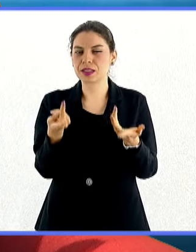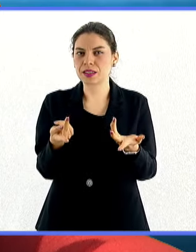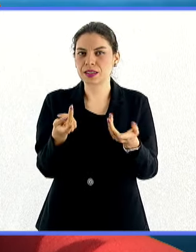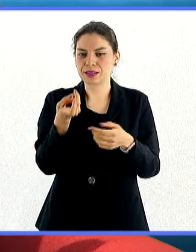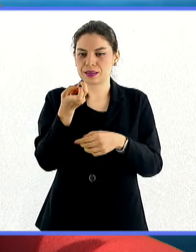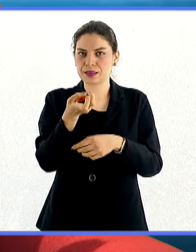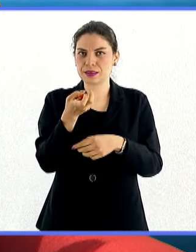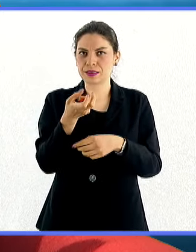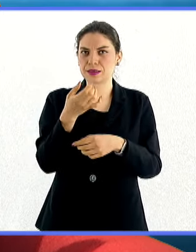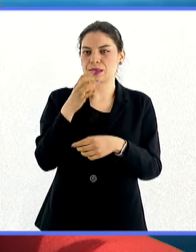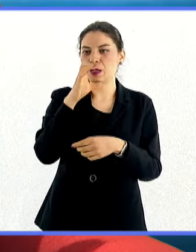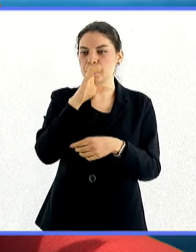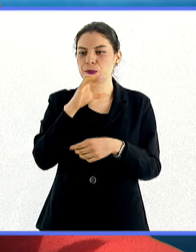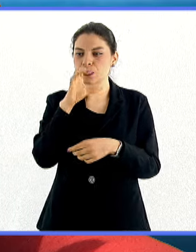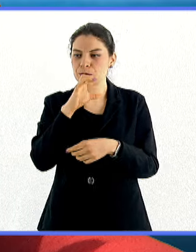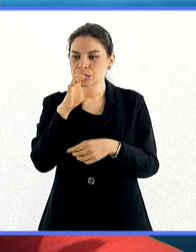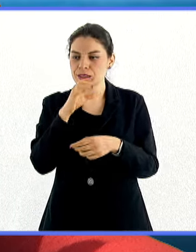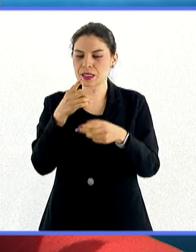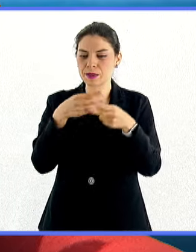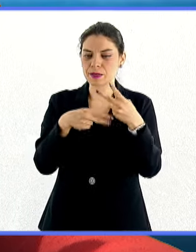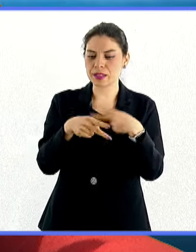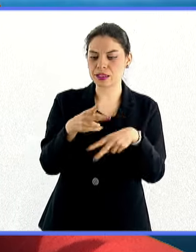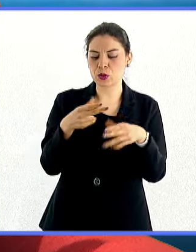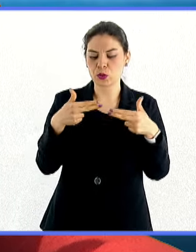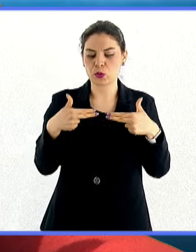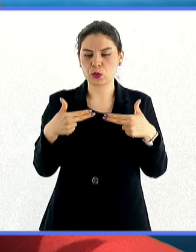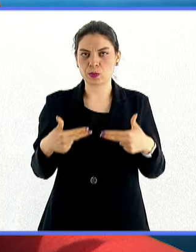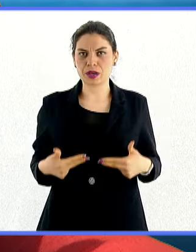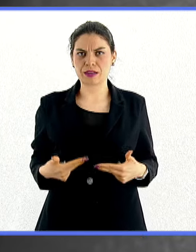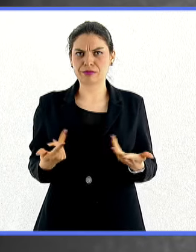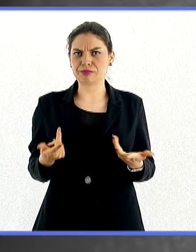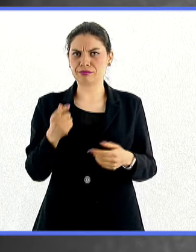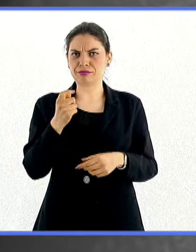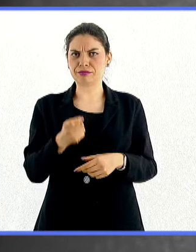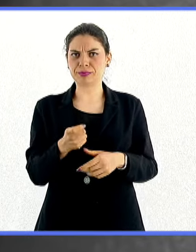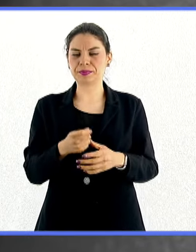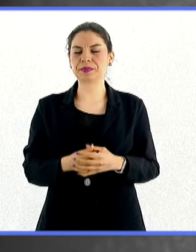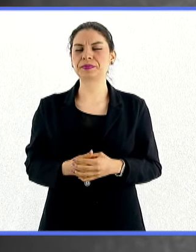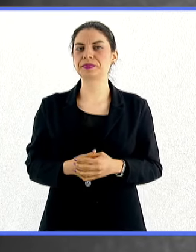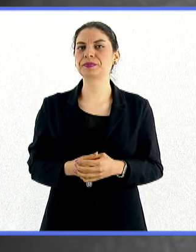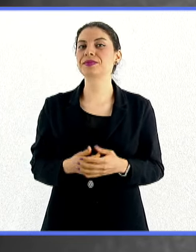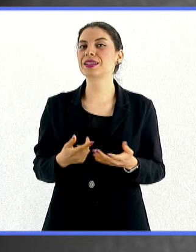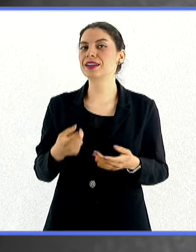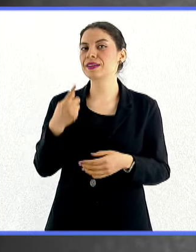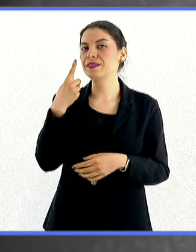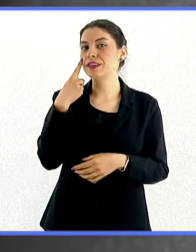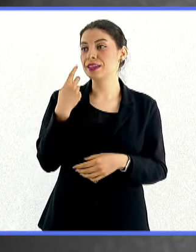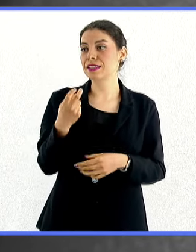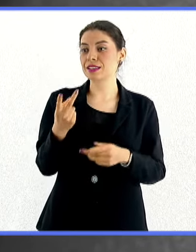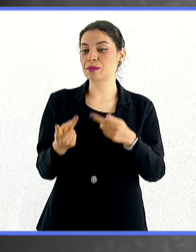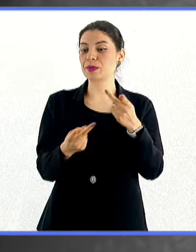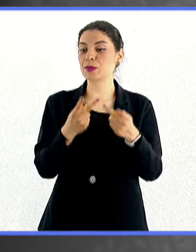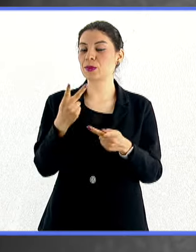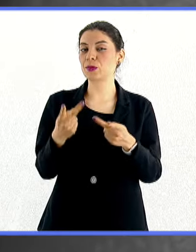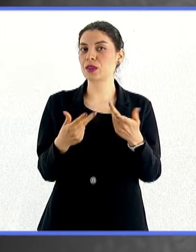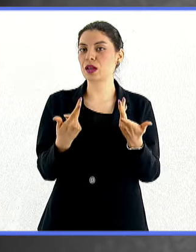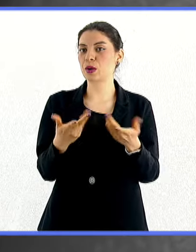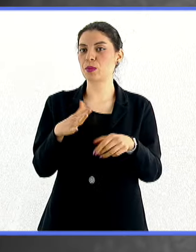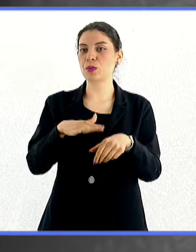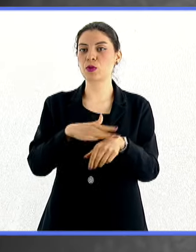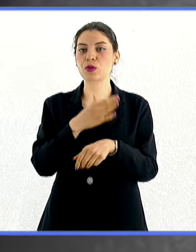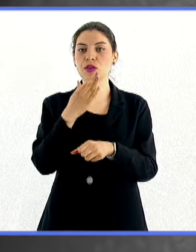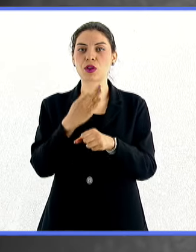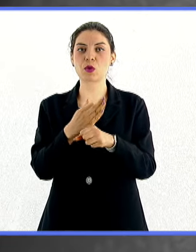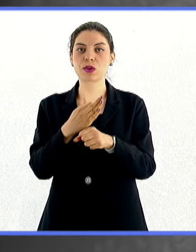este conocimiento, ¿qué es lo que nos hace humanos a propósito de este libro? Mira, esa es la gran pregunta, porque estamos justamente en el umbral de lo